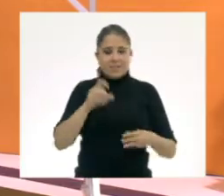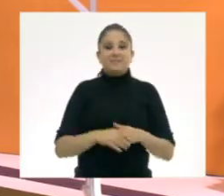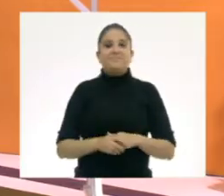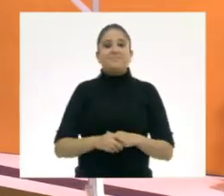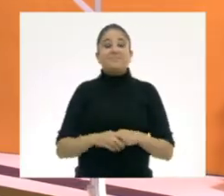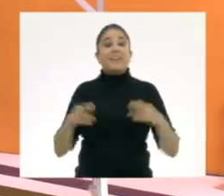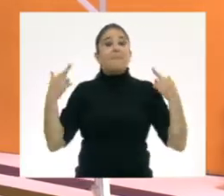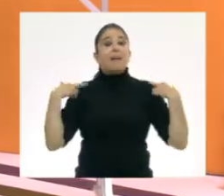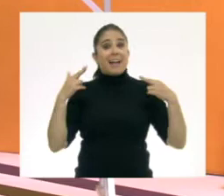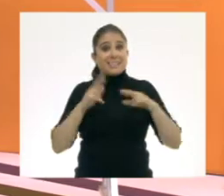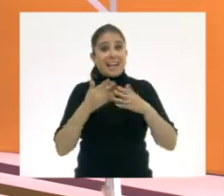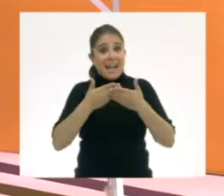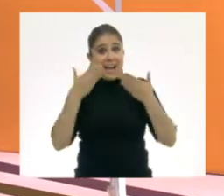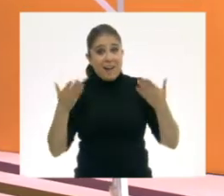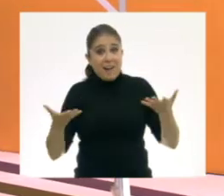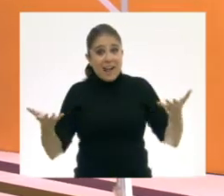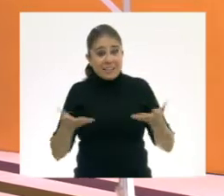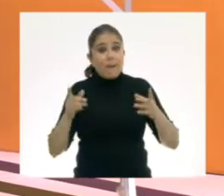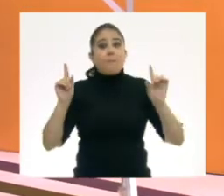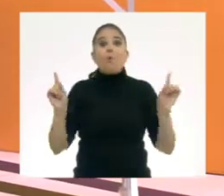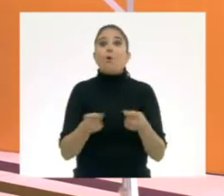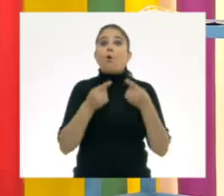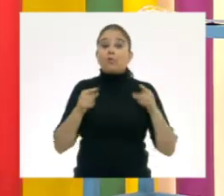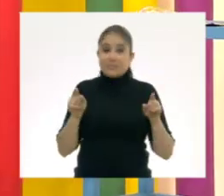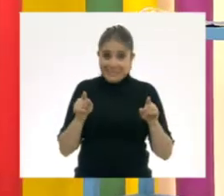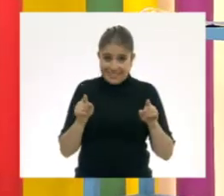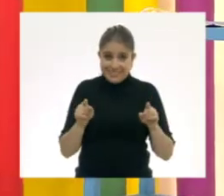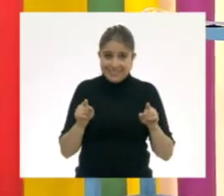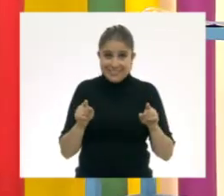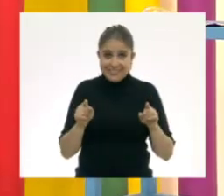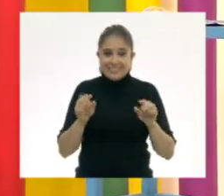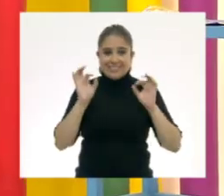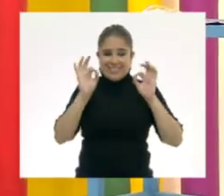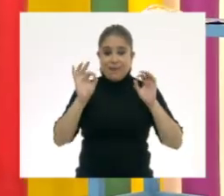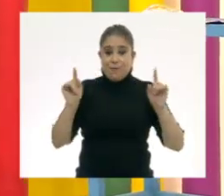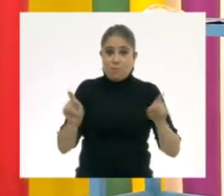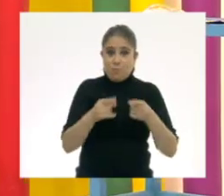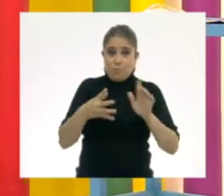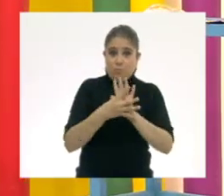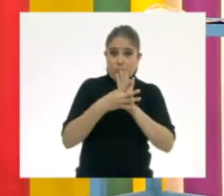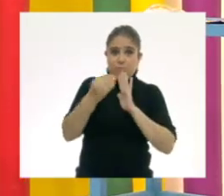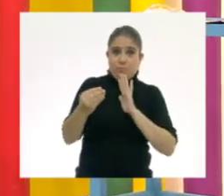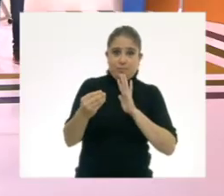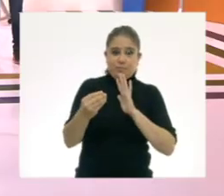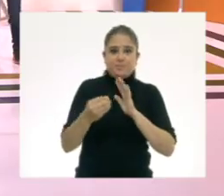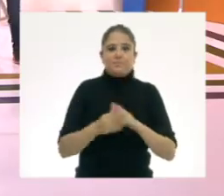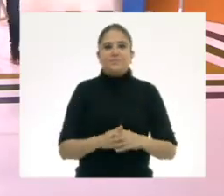Maestro, ¿y qué le parece si ahora lo hacemos con música? Me parece perfecto. Con la música comenzamos.